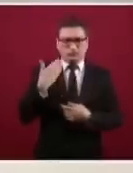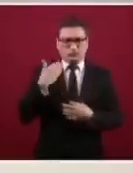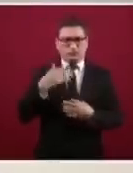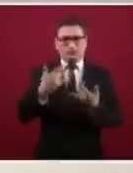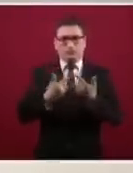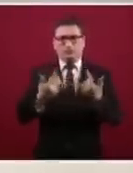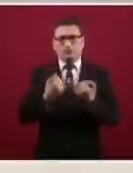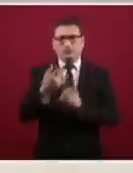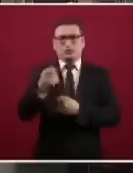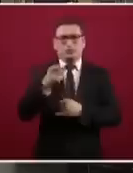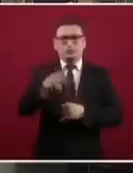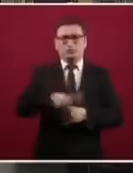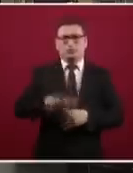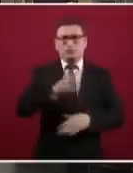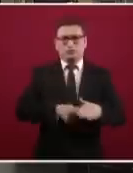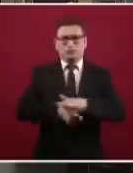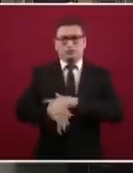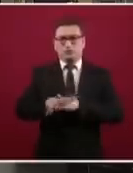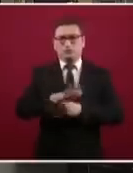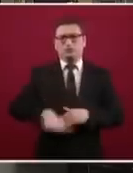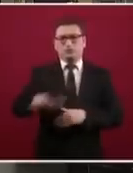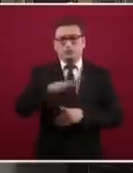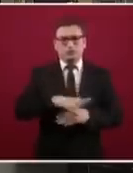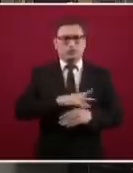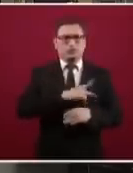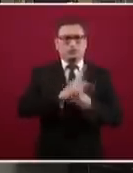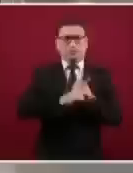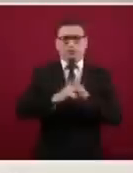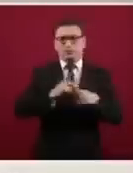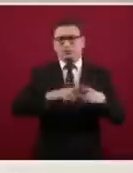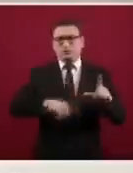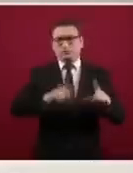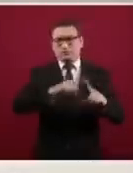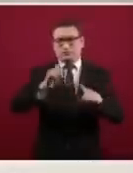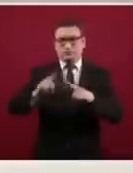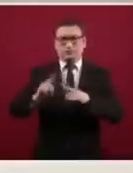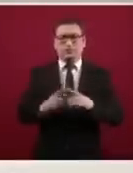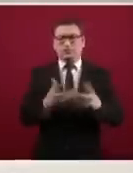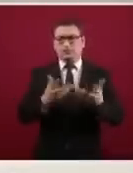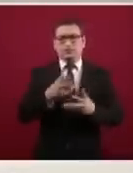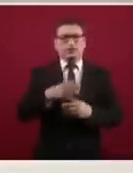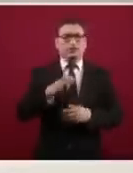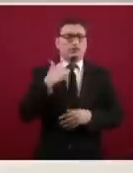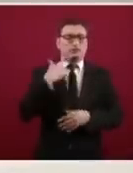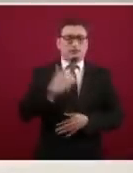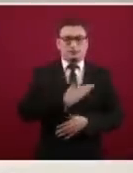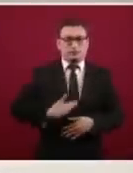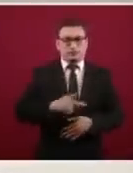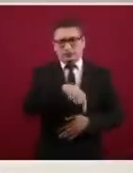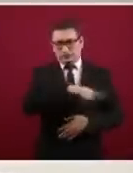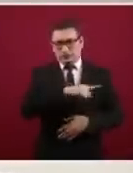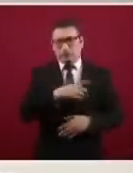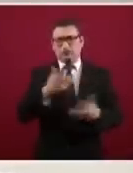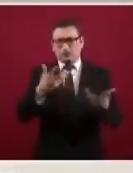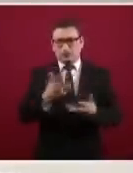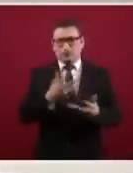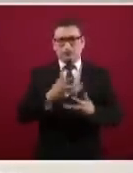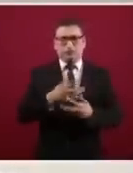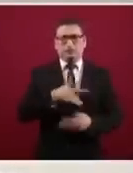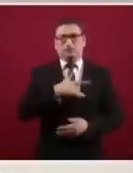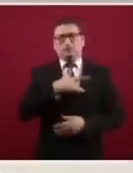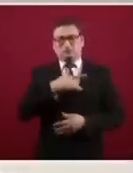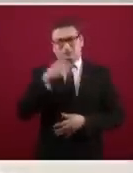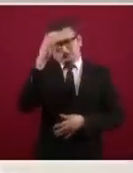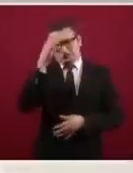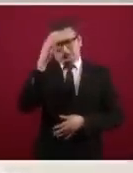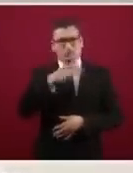caso Ayotzinapa, todo lo que ha pasado en nuestro país, ¿será el momento que realmente ya los expresidentes hicieran ese tipo de conciencia